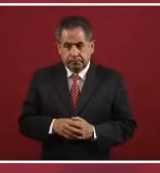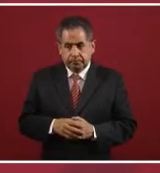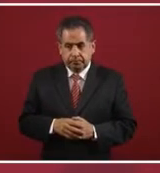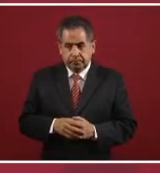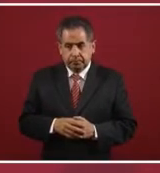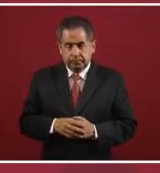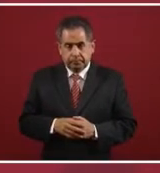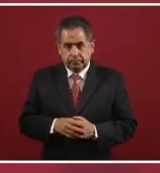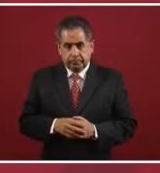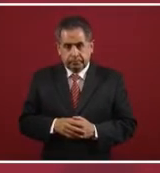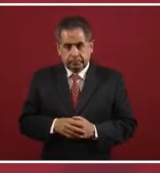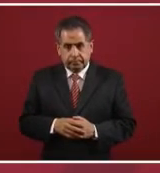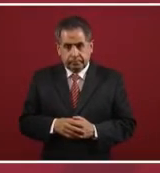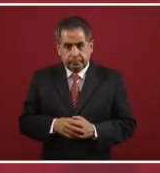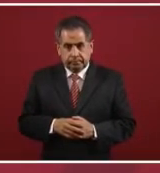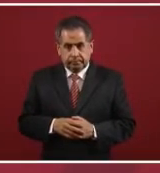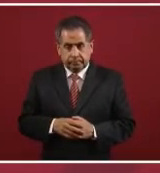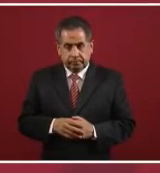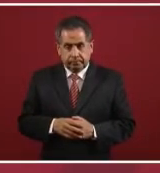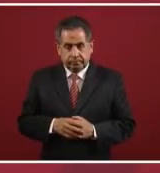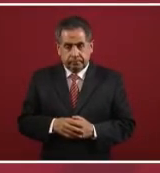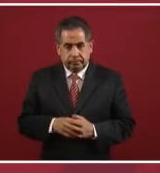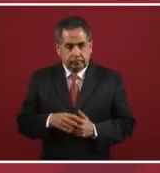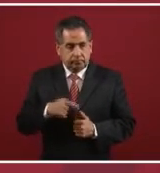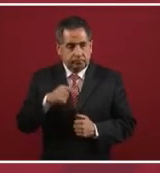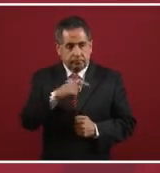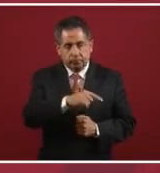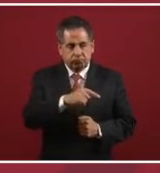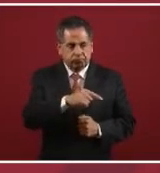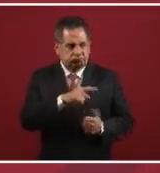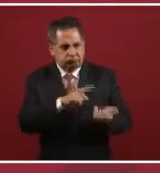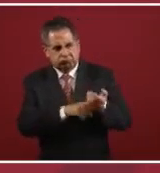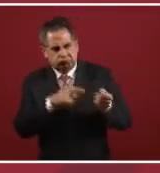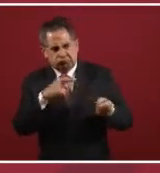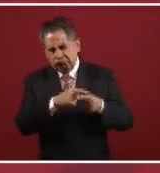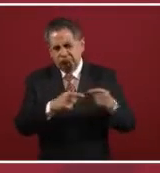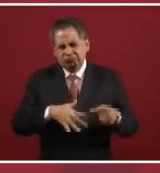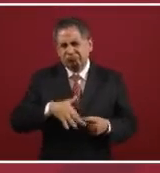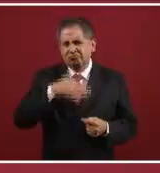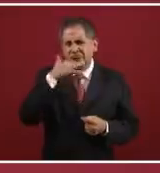pone todo el acelerador del fraude.